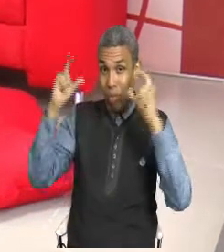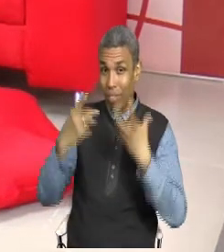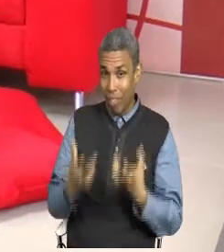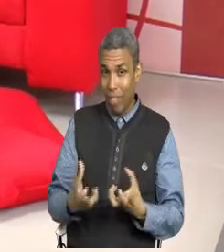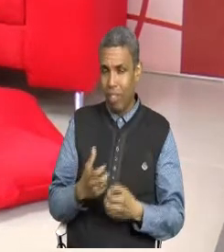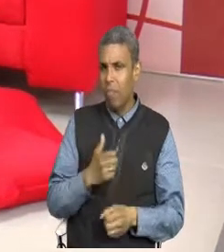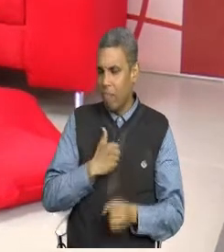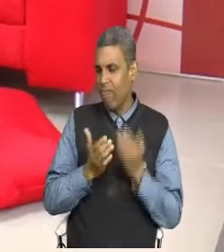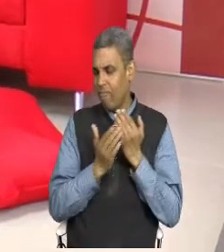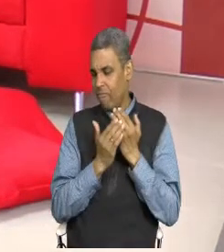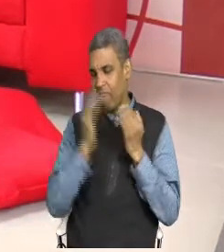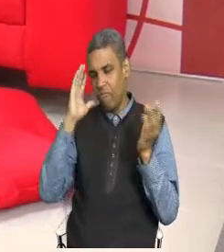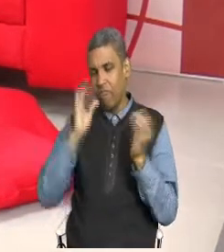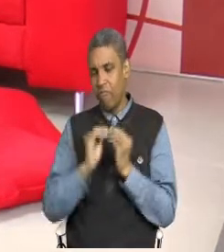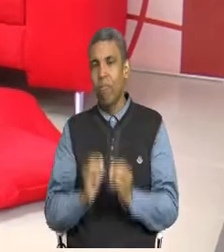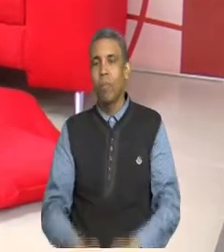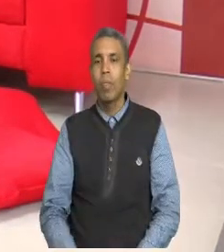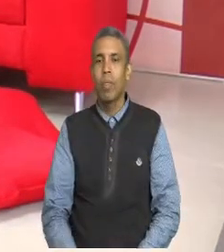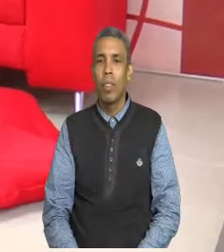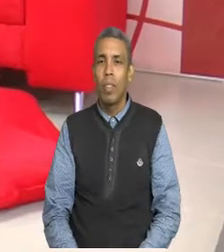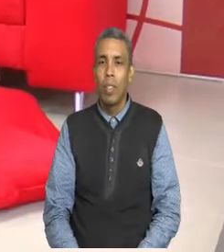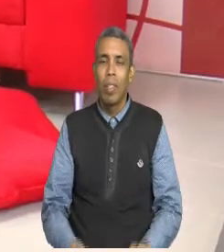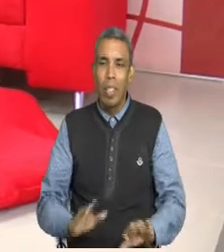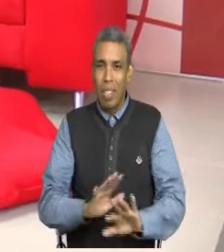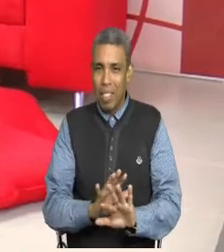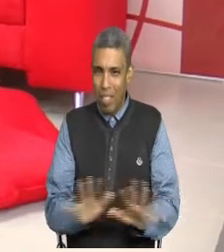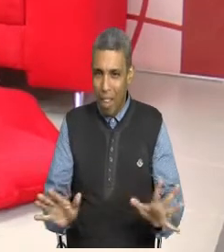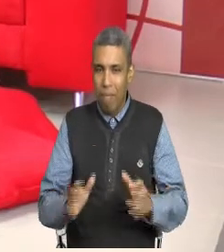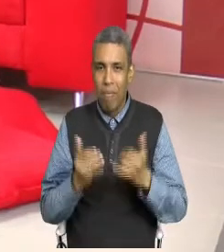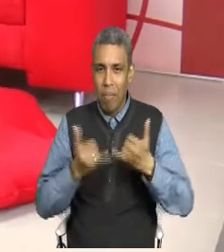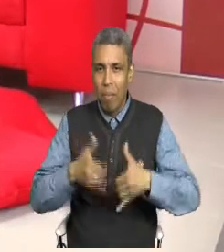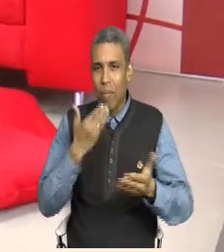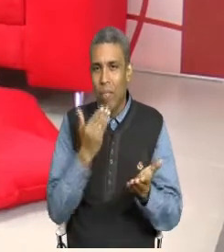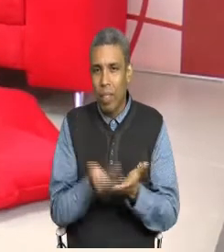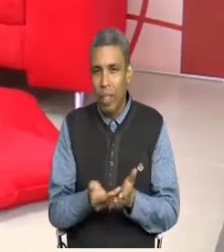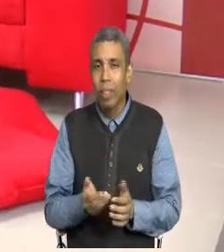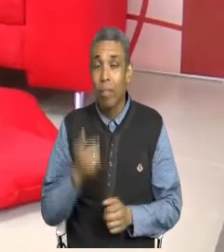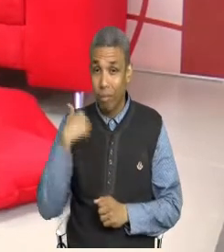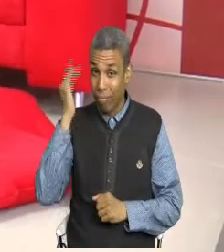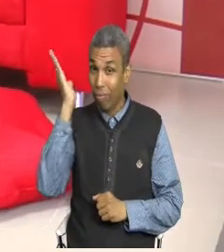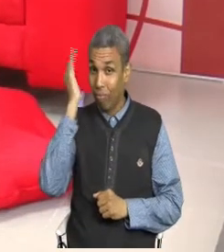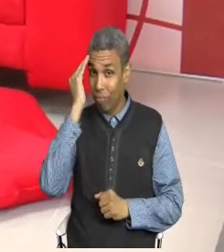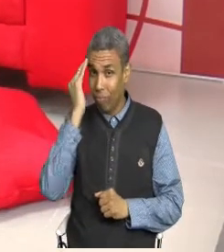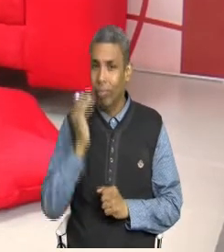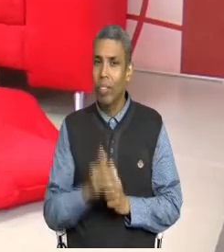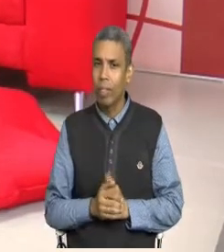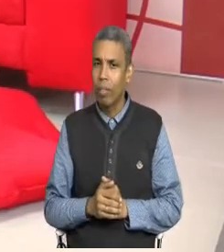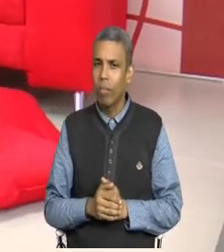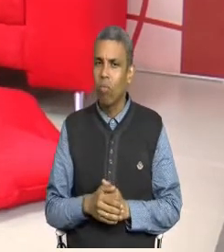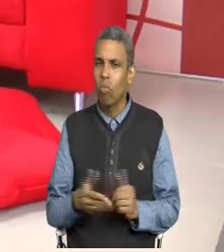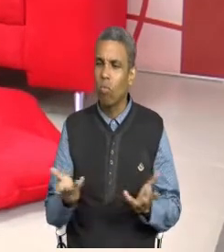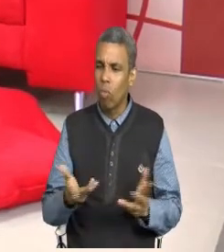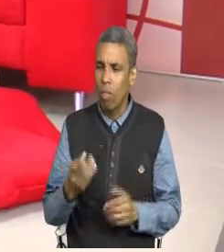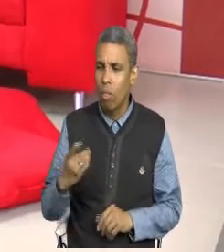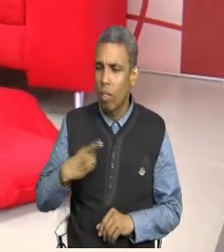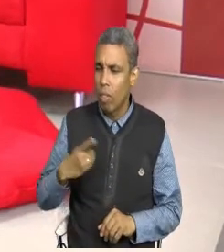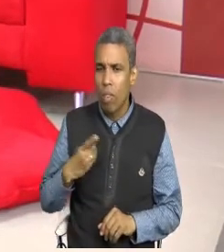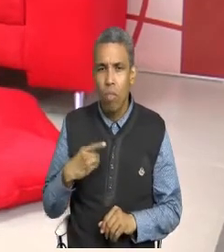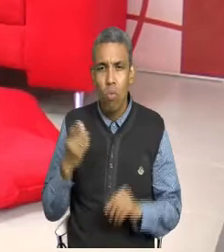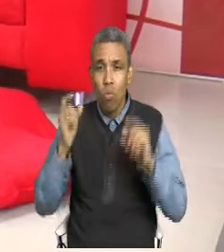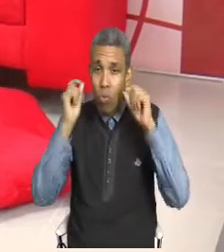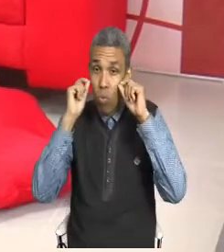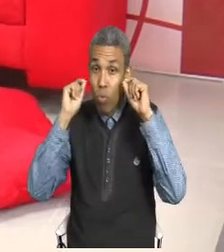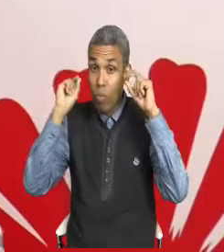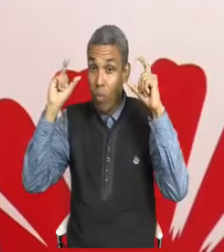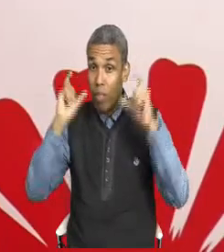necesiten. Bueno, se nos acabó el tiempo. A todos ustedes, muchísimas gracias. Ya saben en dónde pueden encontrar estas delicias. Ya ahí